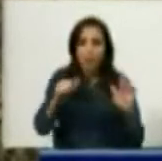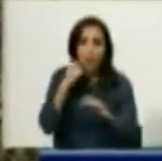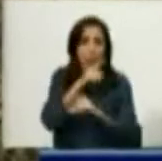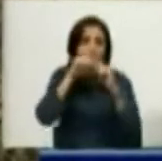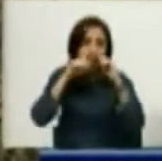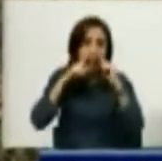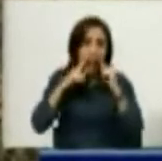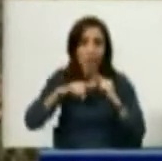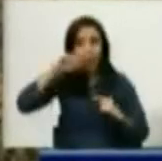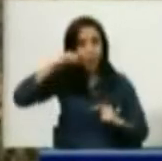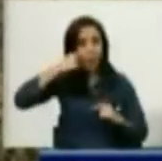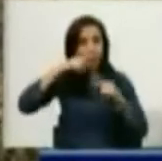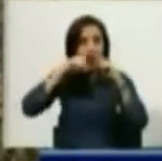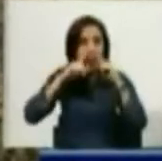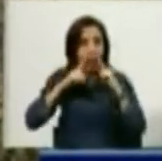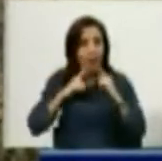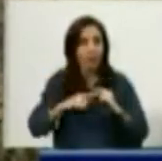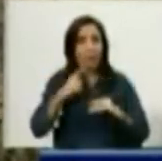lleno de lágrimas